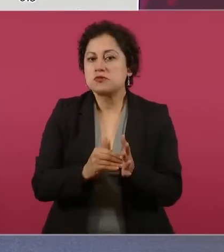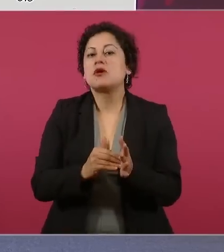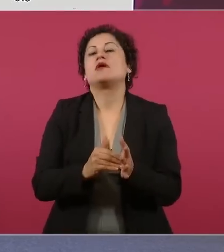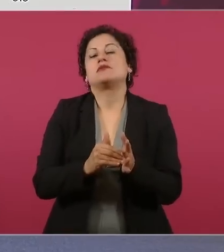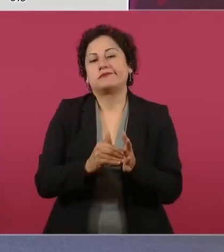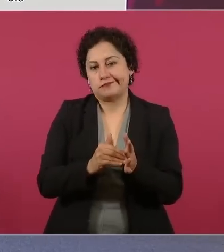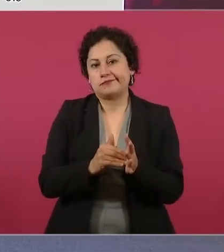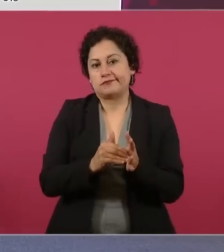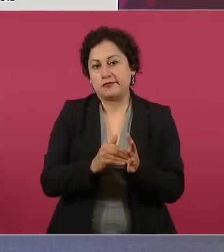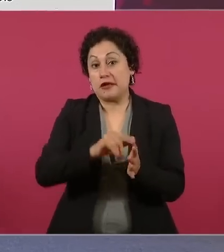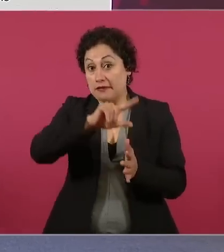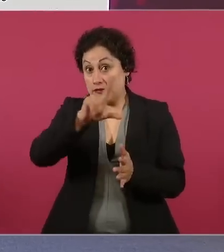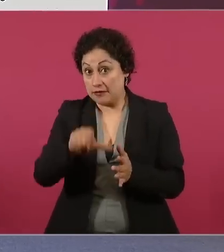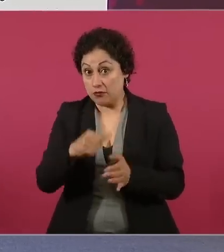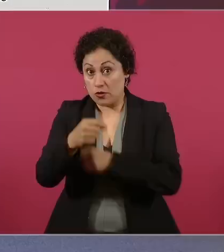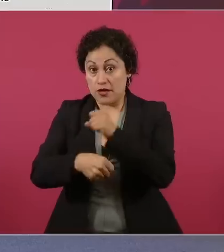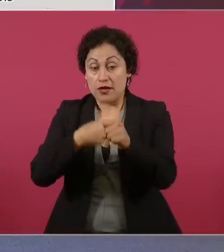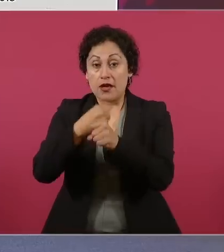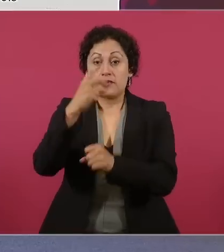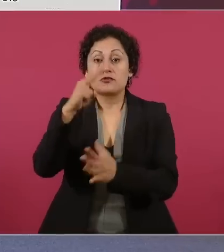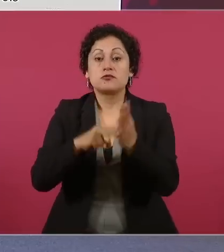ya para el 21